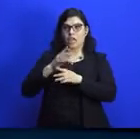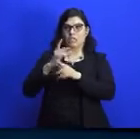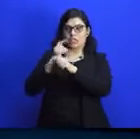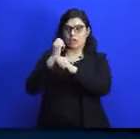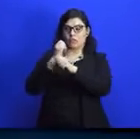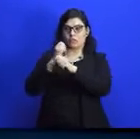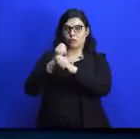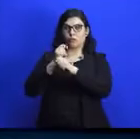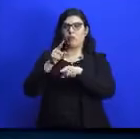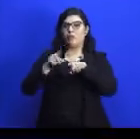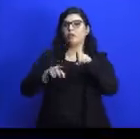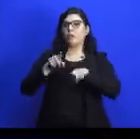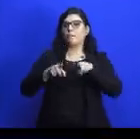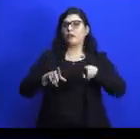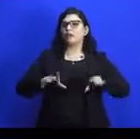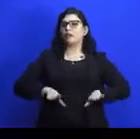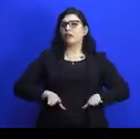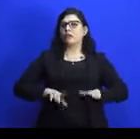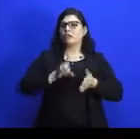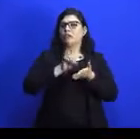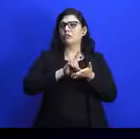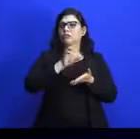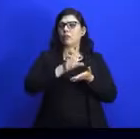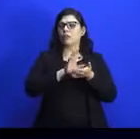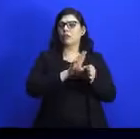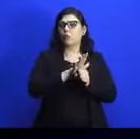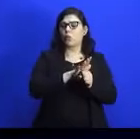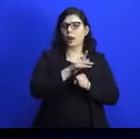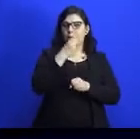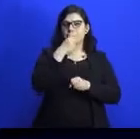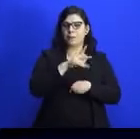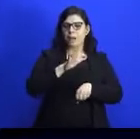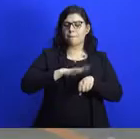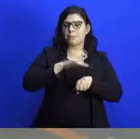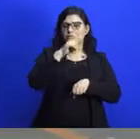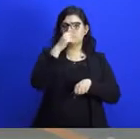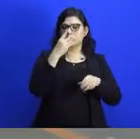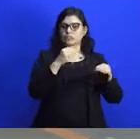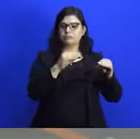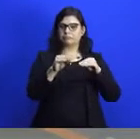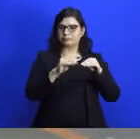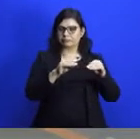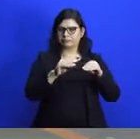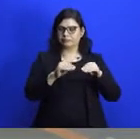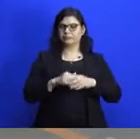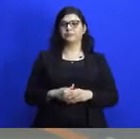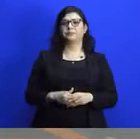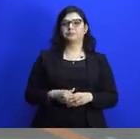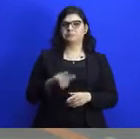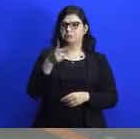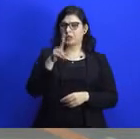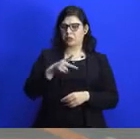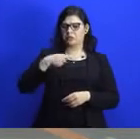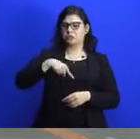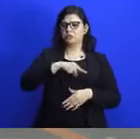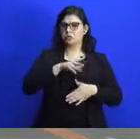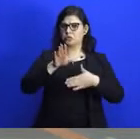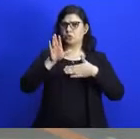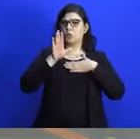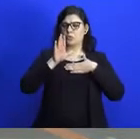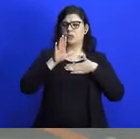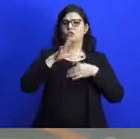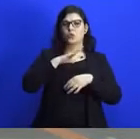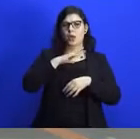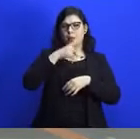las distintas condiciones de discapacidad que faciliten la libre movilidad. Cuenten con nuestro compromiso para continuar generando